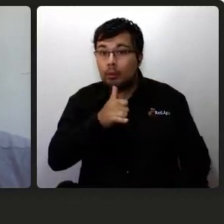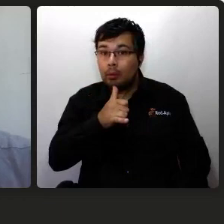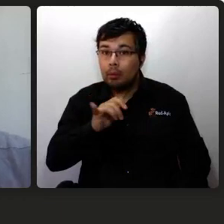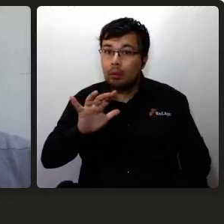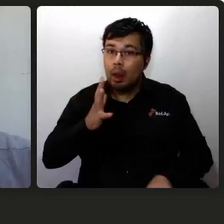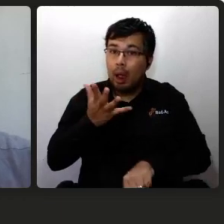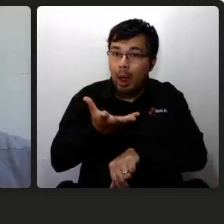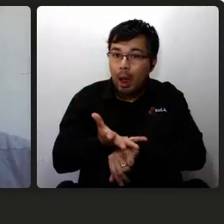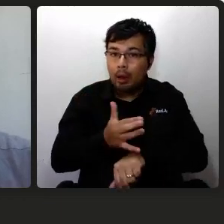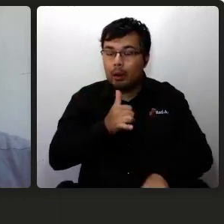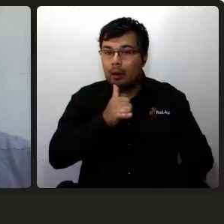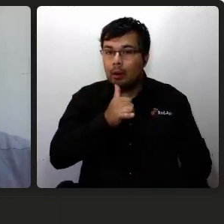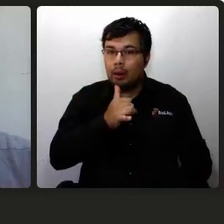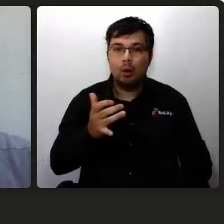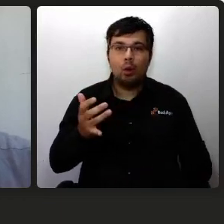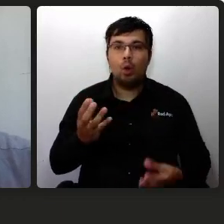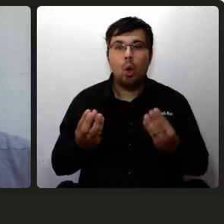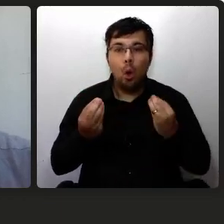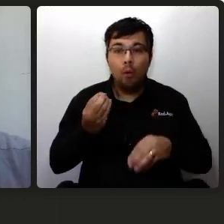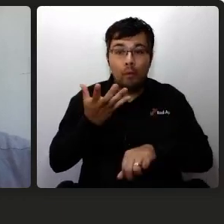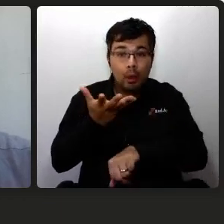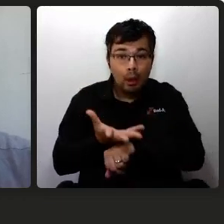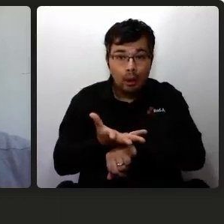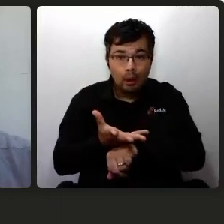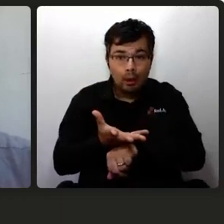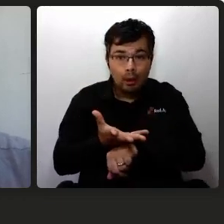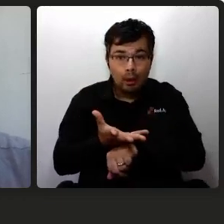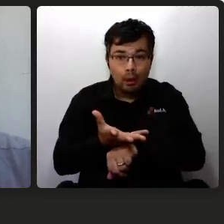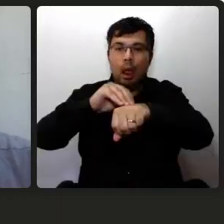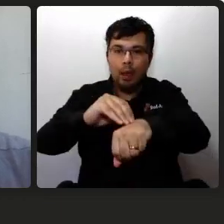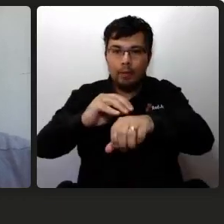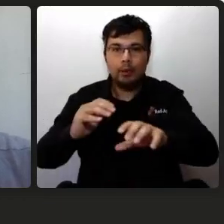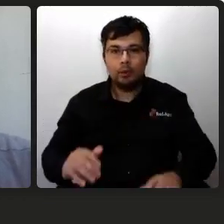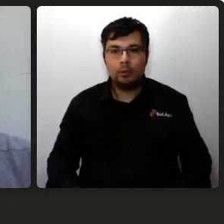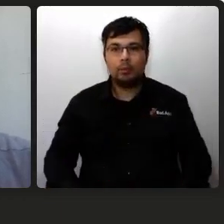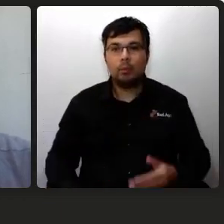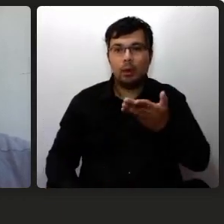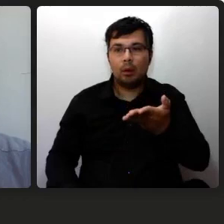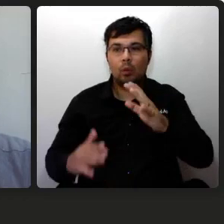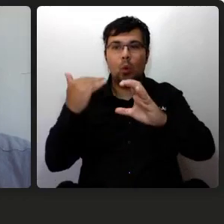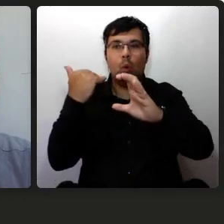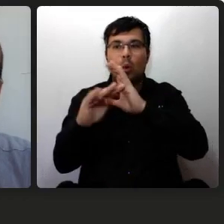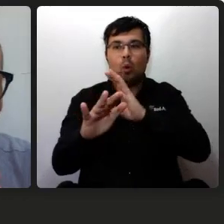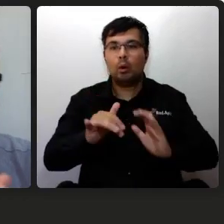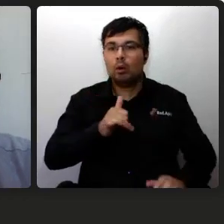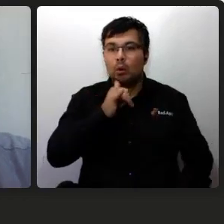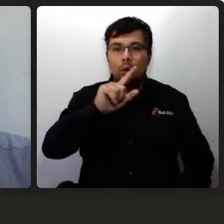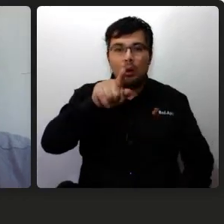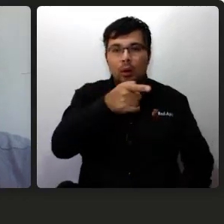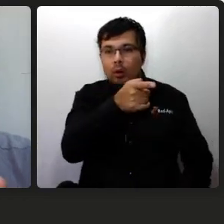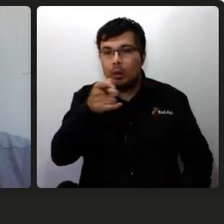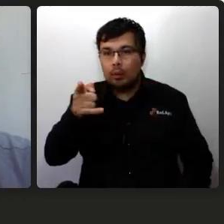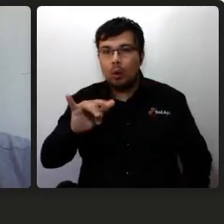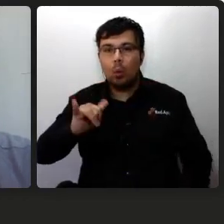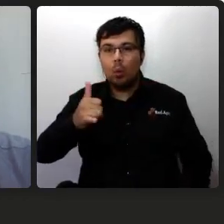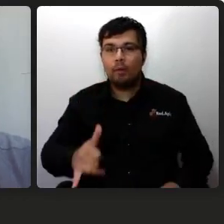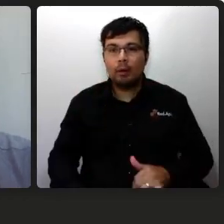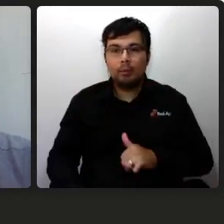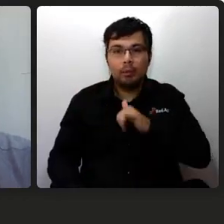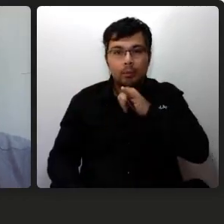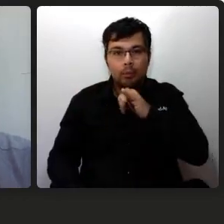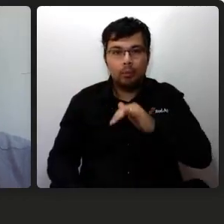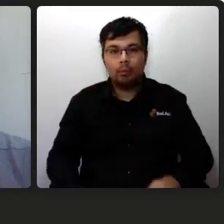haberlo, lo vamos a hacer informar, obviamente, a su correo electrónico y le vamos a hacer llegar la invitación, posiblemente la próxima semana, por ahí por el día jueves. No está confirmado,